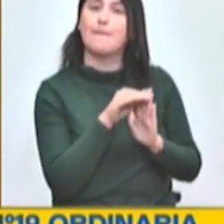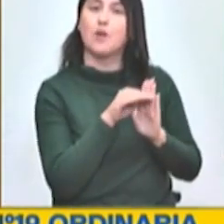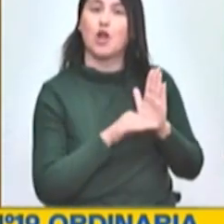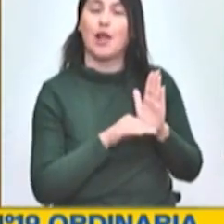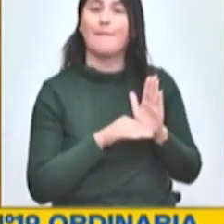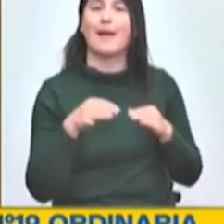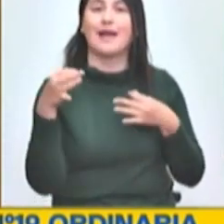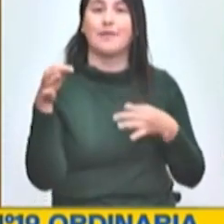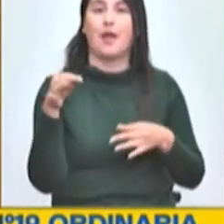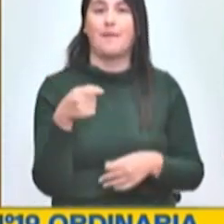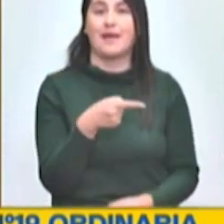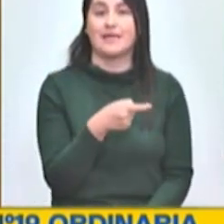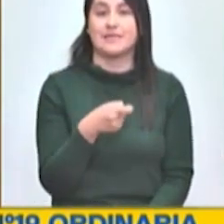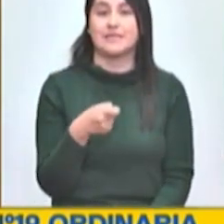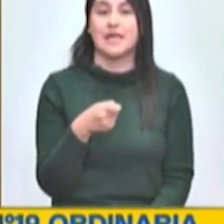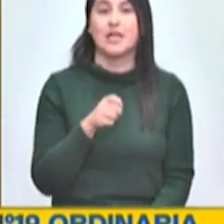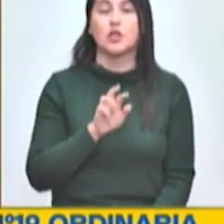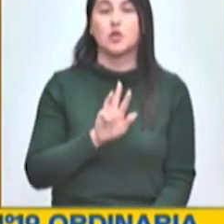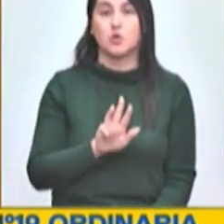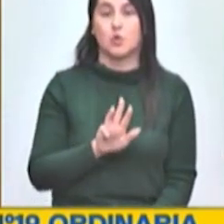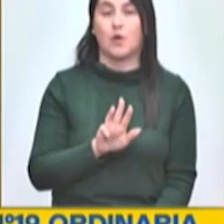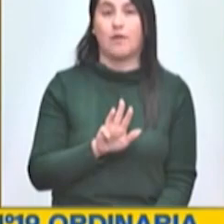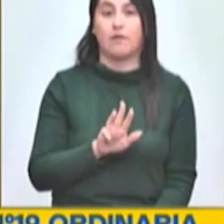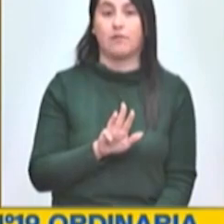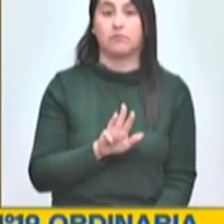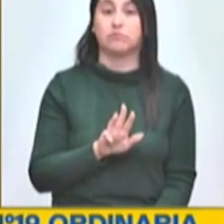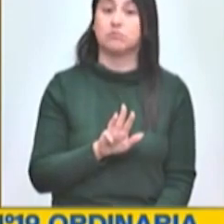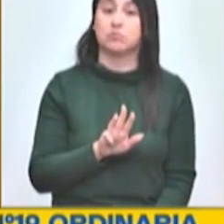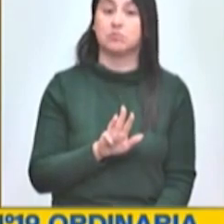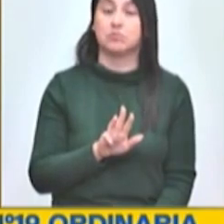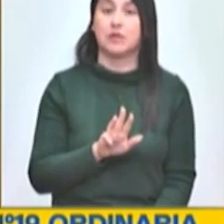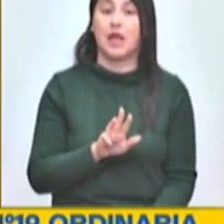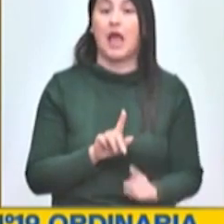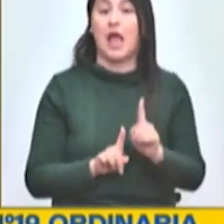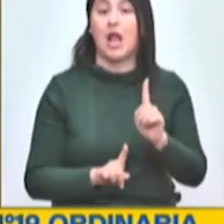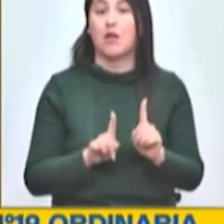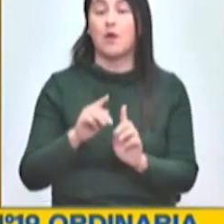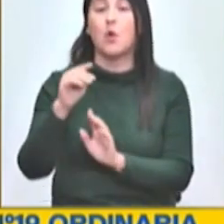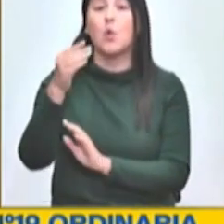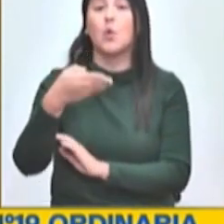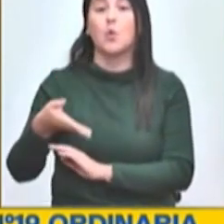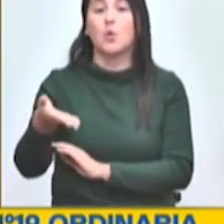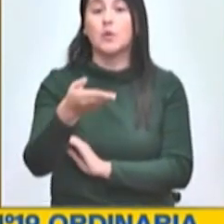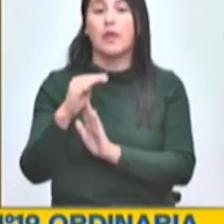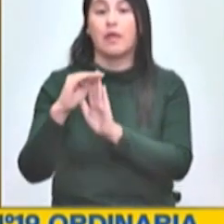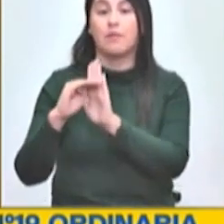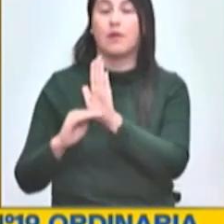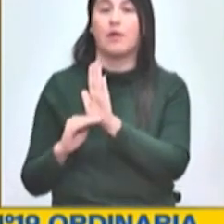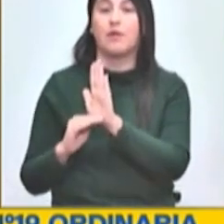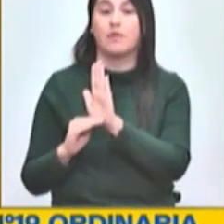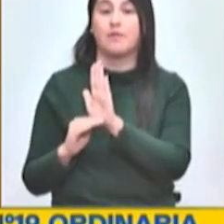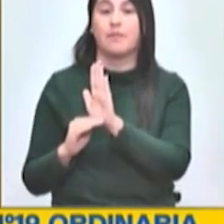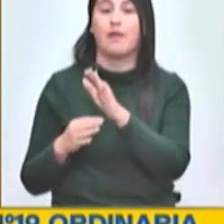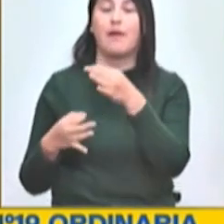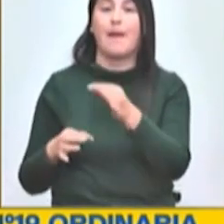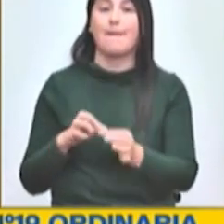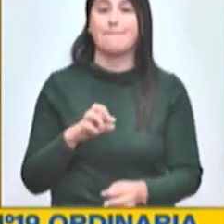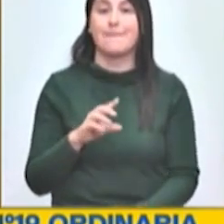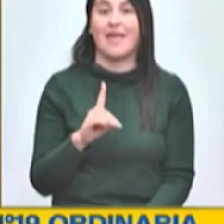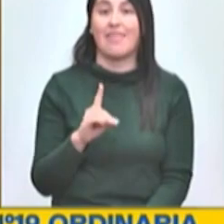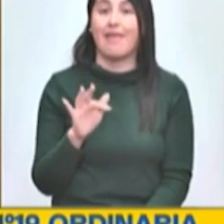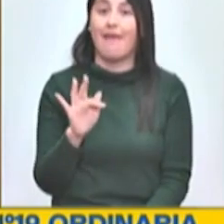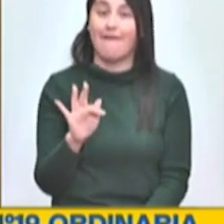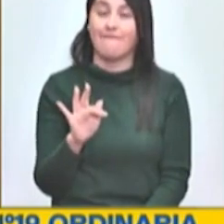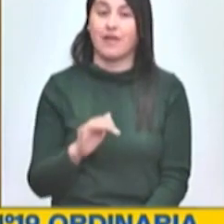la página ciento nueve Puede que no coincida la página con los programas se lo están buscando pero un PDF de edición del programa del presidente